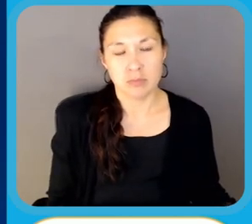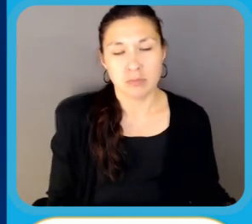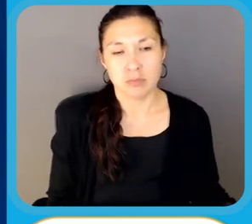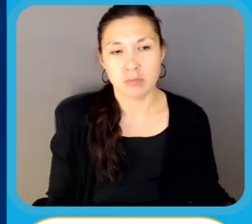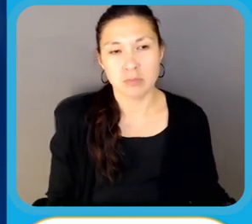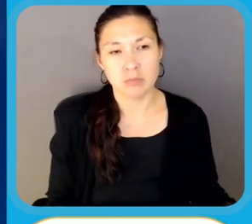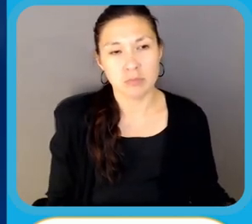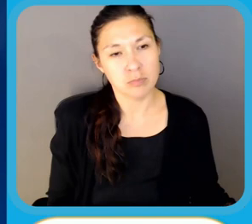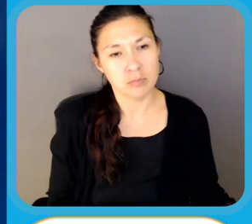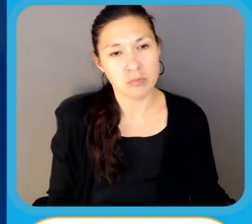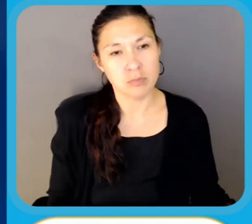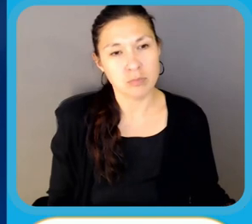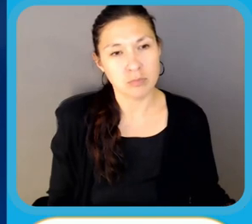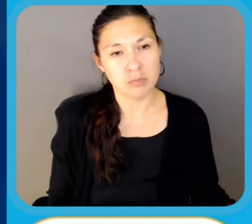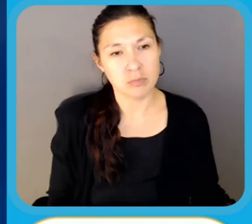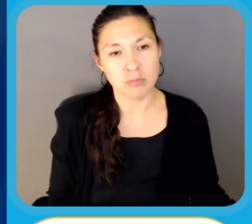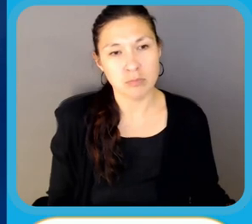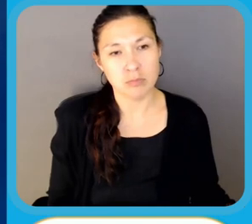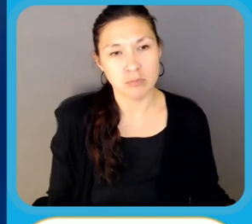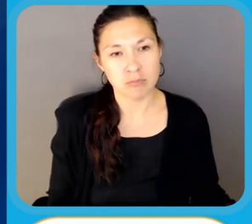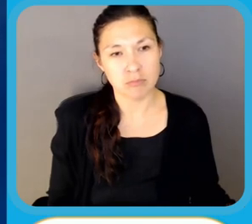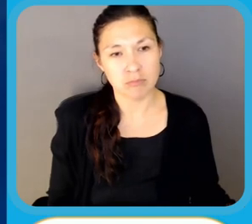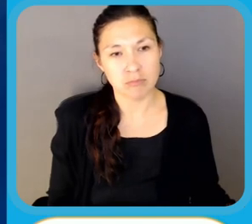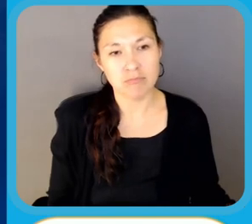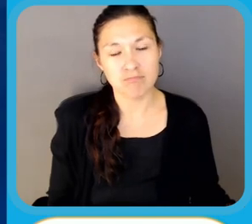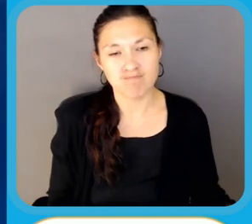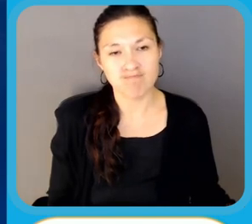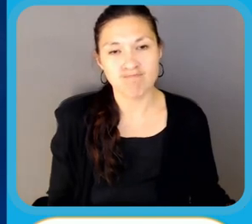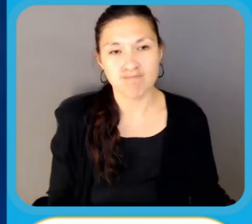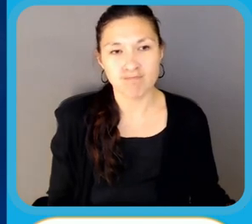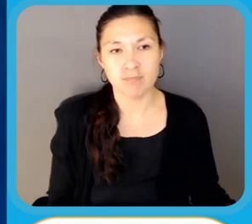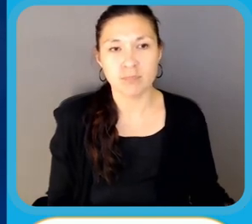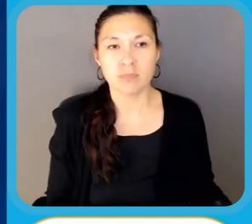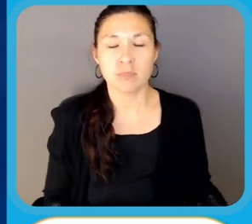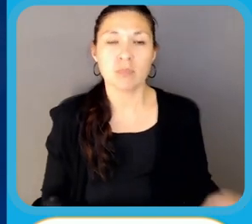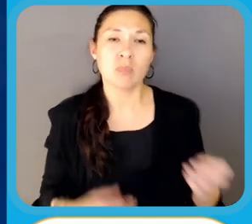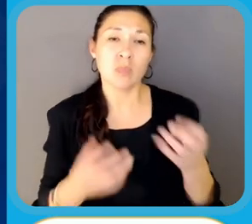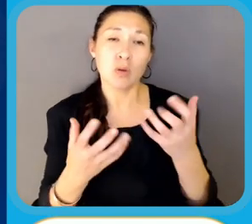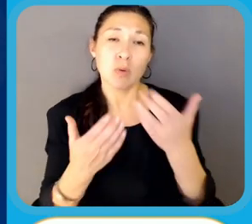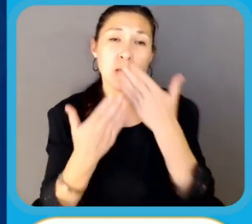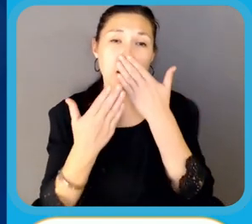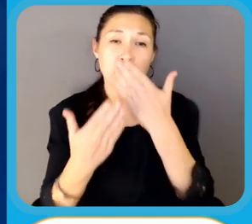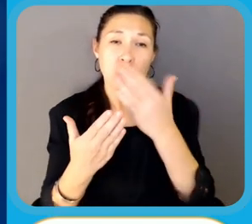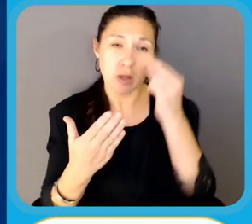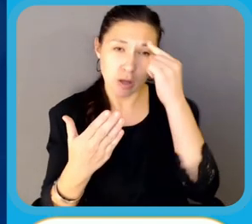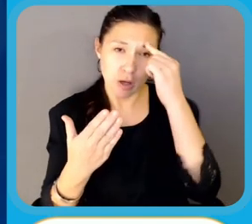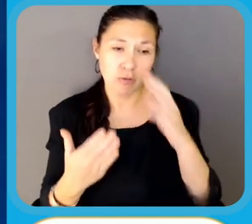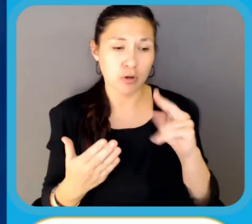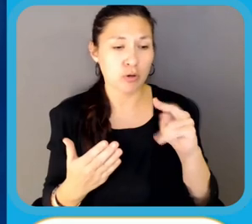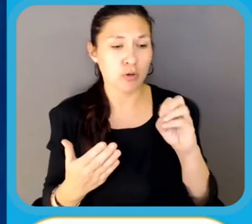nuestro sindicato. Y sí se puede. I would like to thank Governor Gavin Newsom.